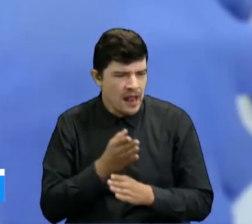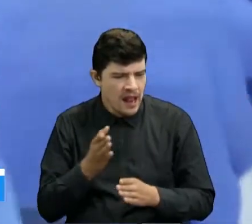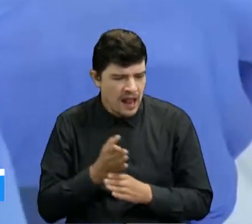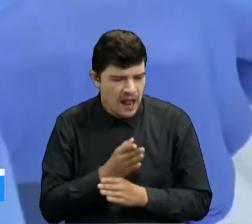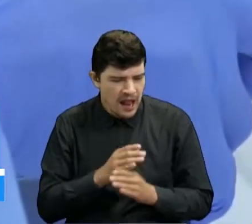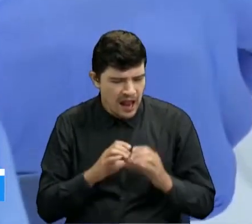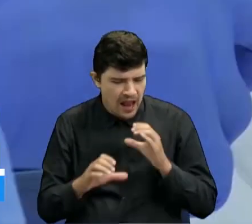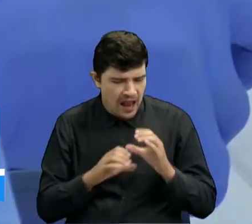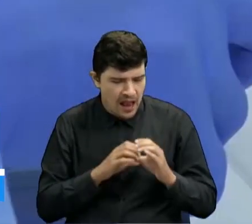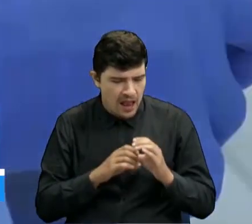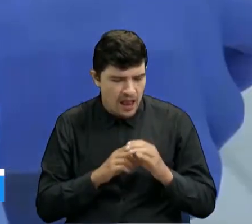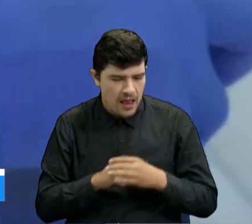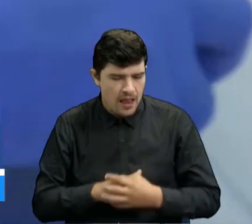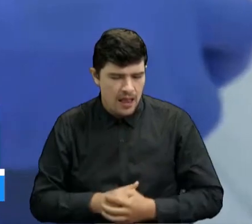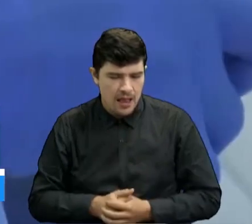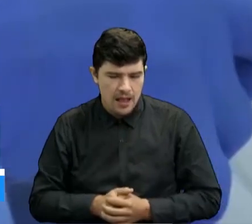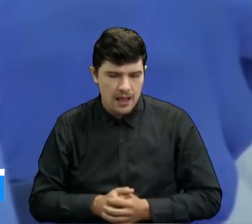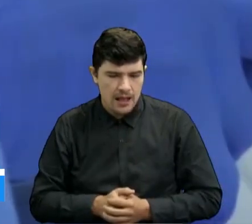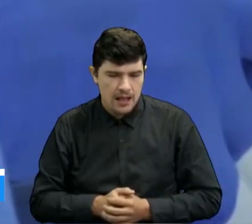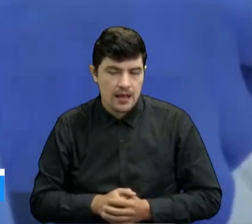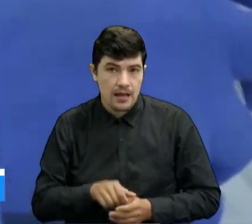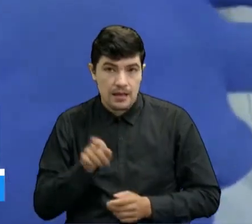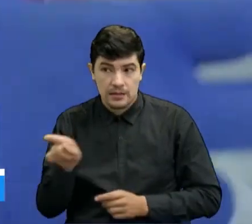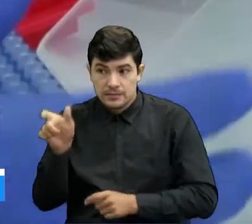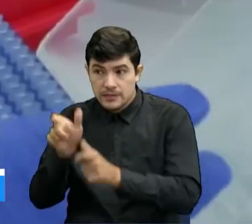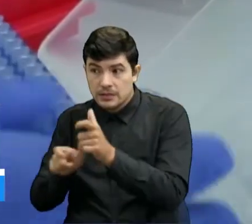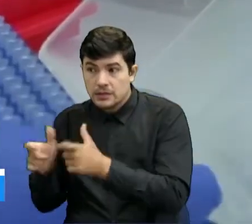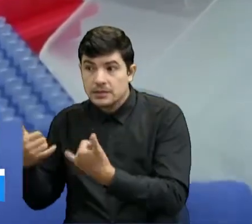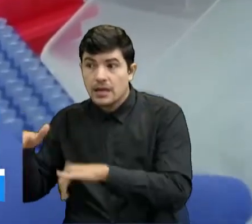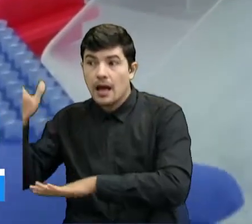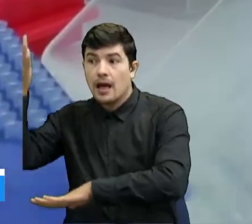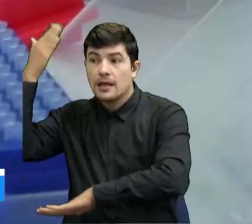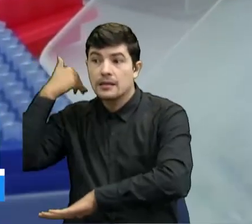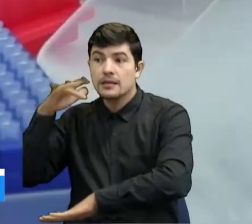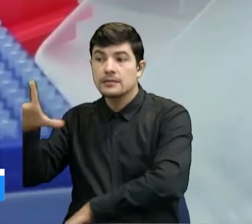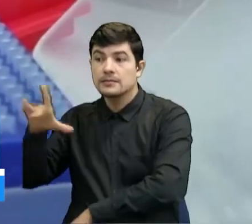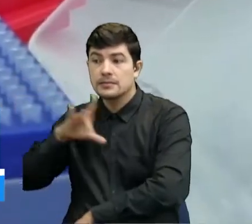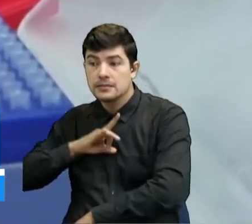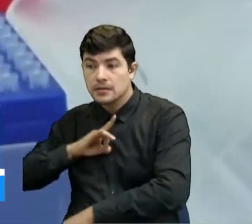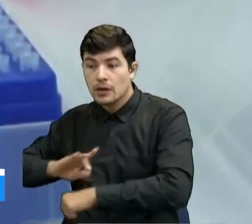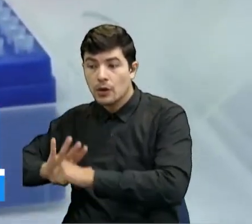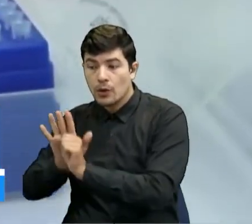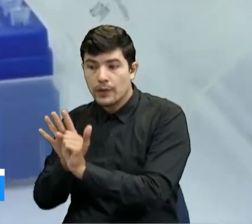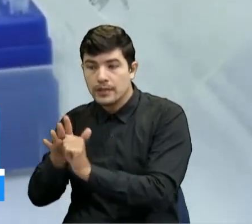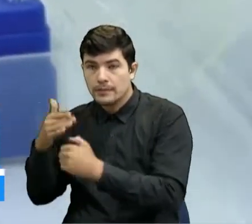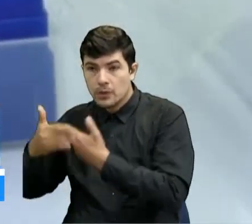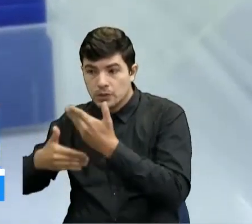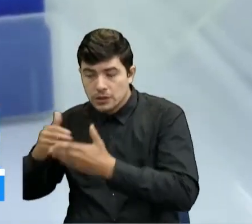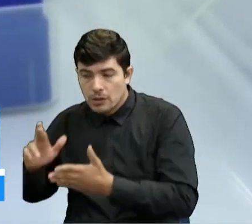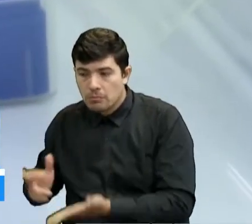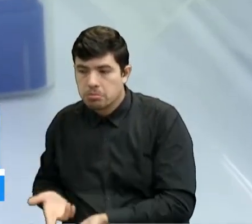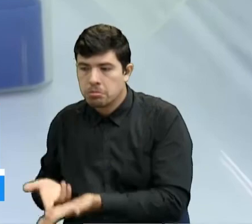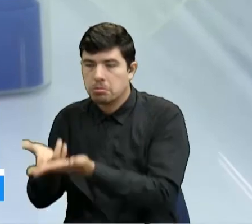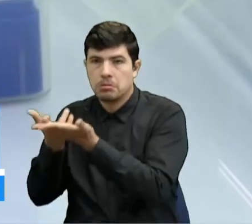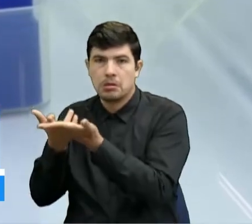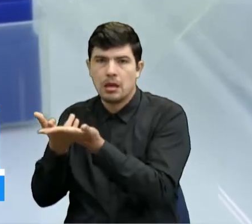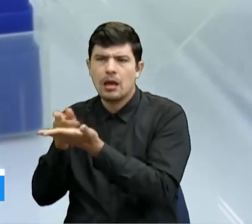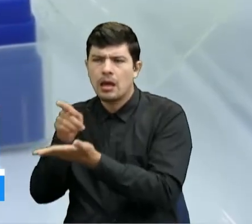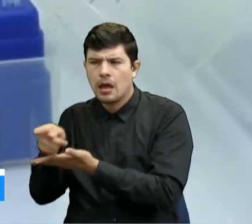extractos del virus atenuado a pacientes sanos para que el paciente en un tiempo de 6 a 8